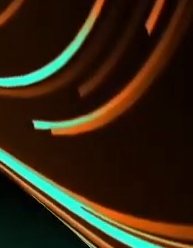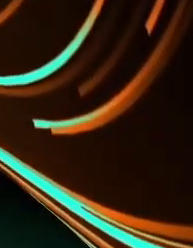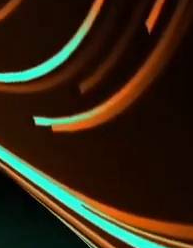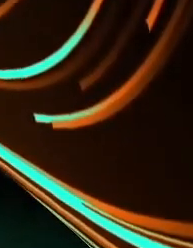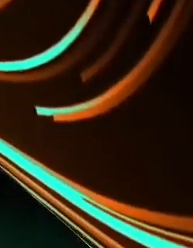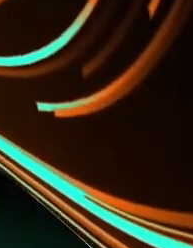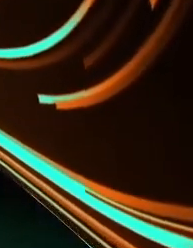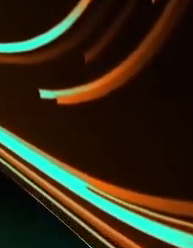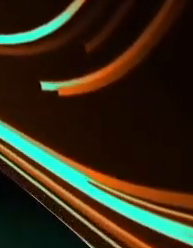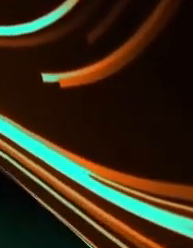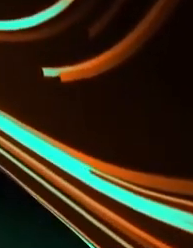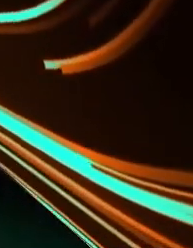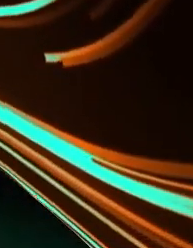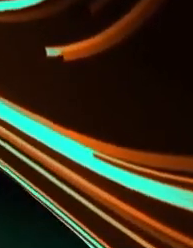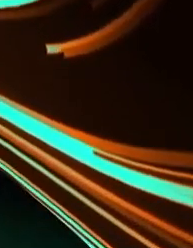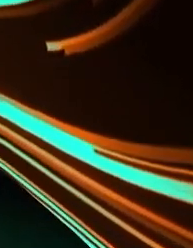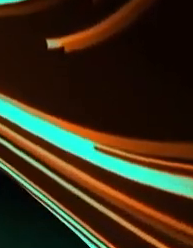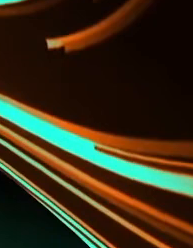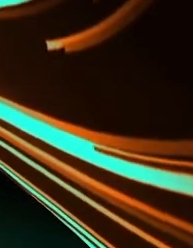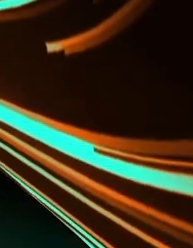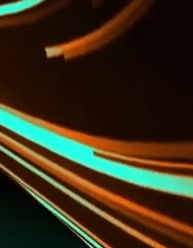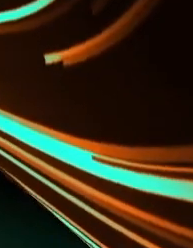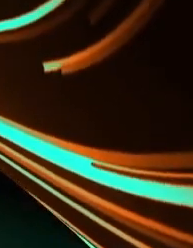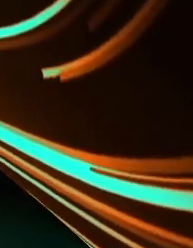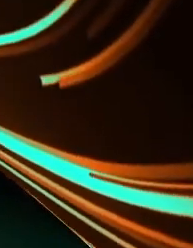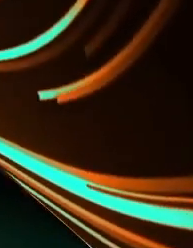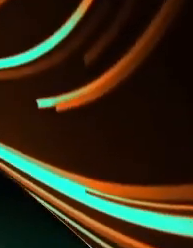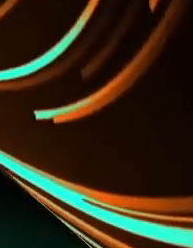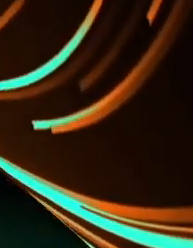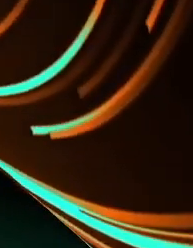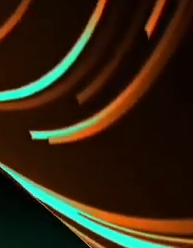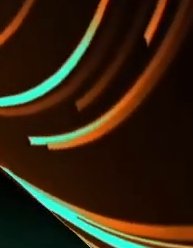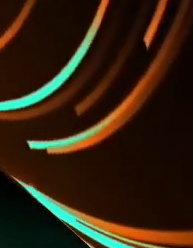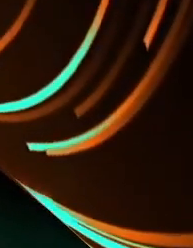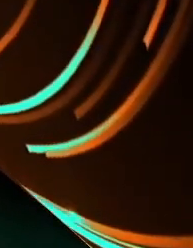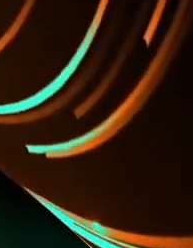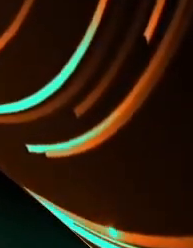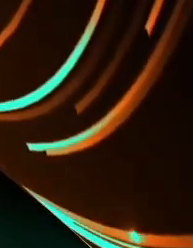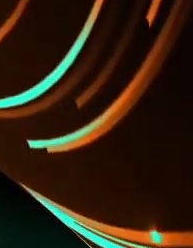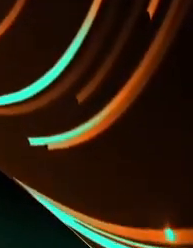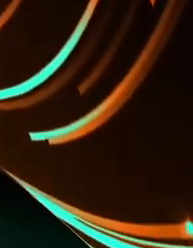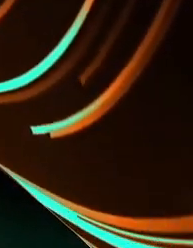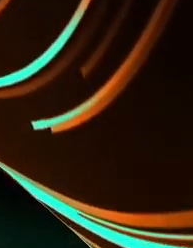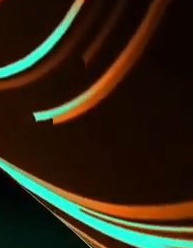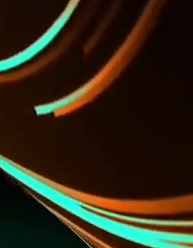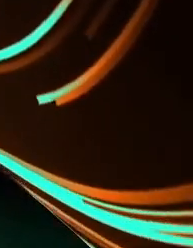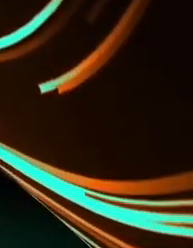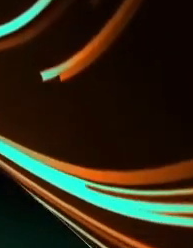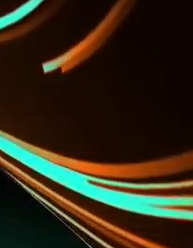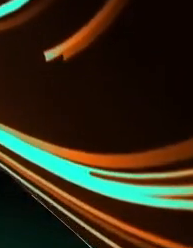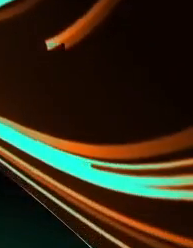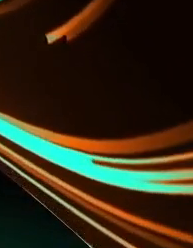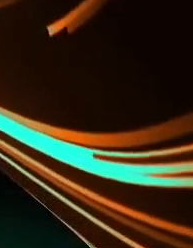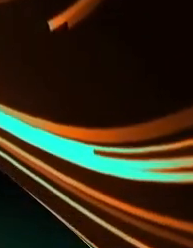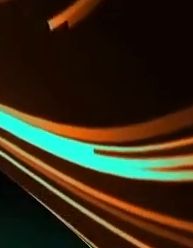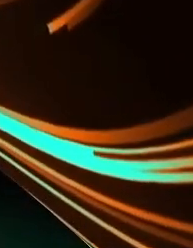tierra adentro, 150 kilómetros, 3.000 metros sobre el nivel del mar, se incrementa $4 más, por ejemplo.